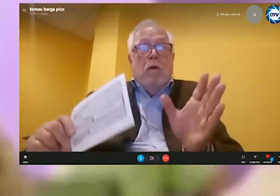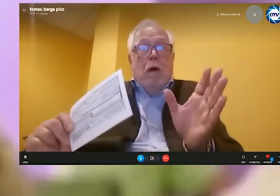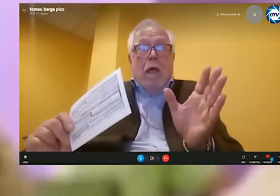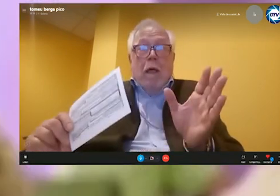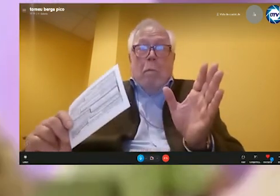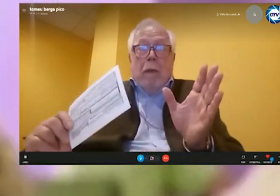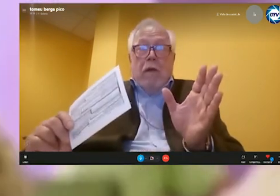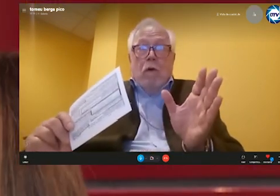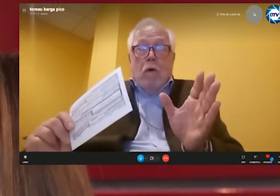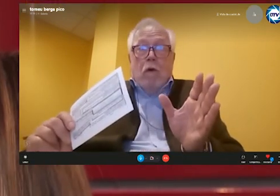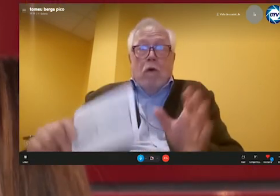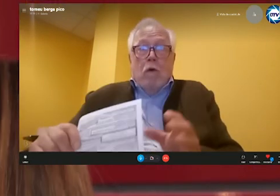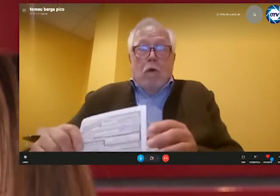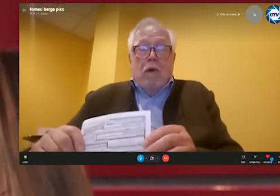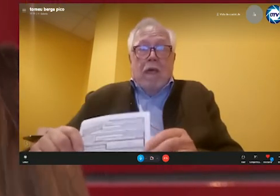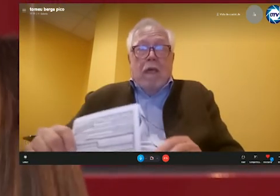esto.